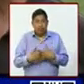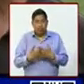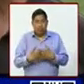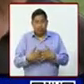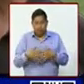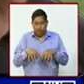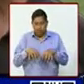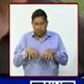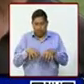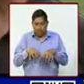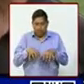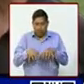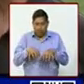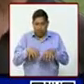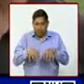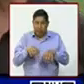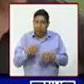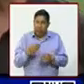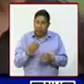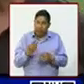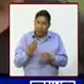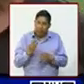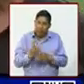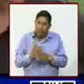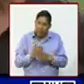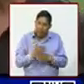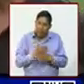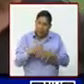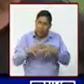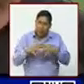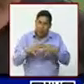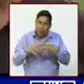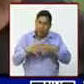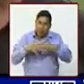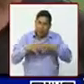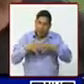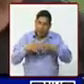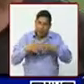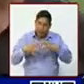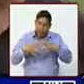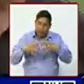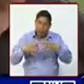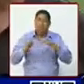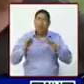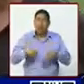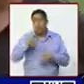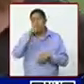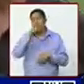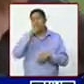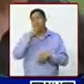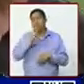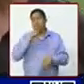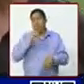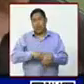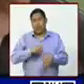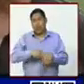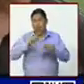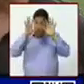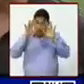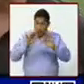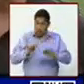suelo, pero de a poco va a ir rompiéndose esta costra para que la cancha pueda soportar la época de